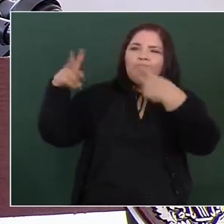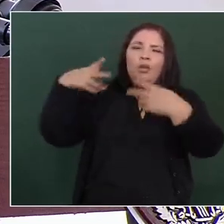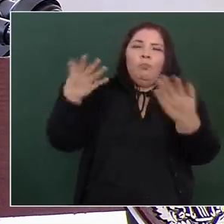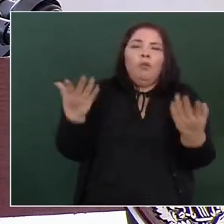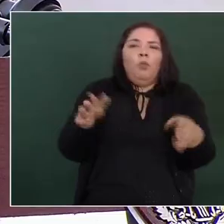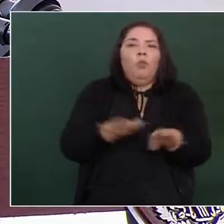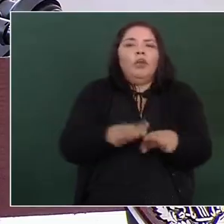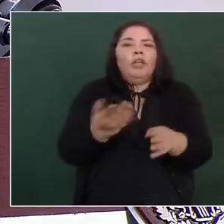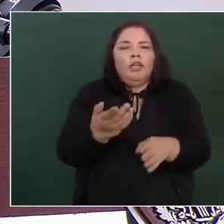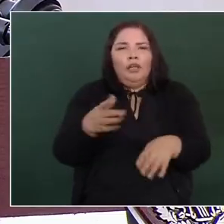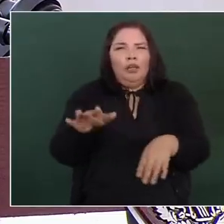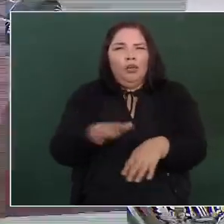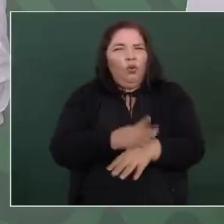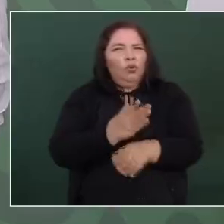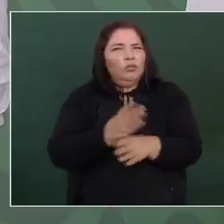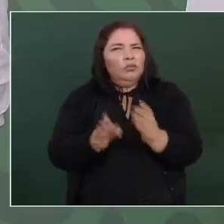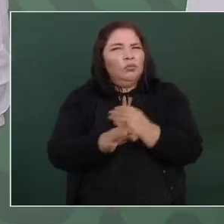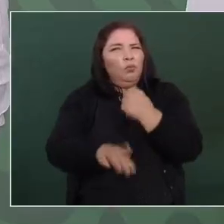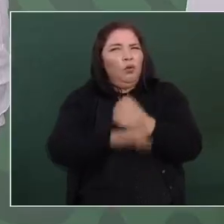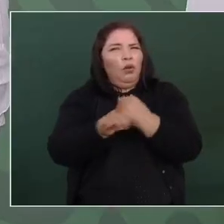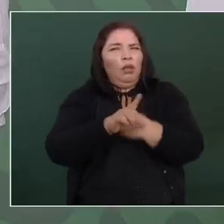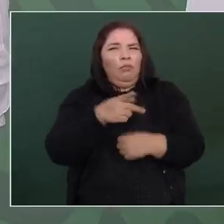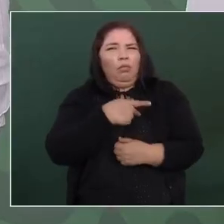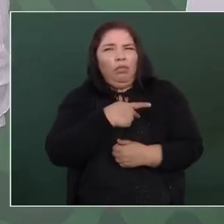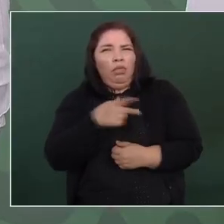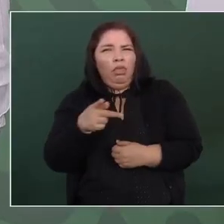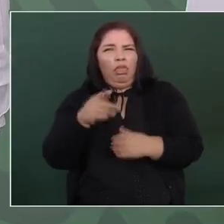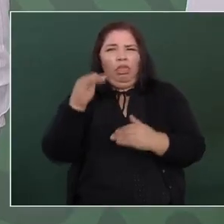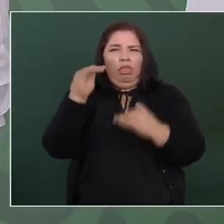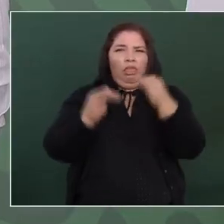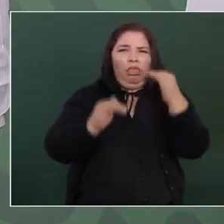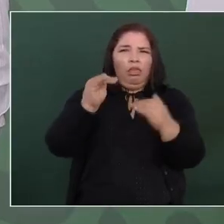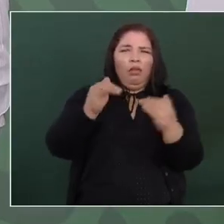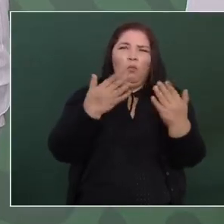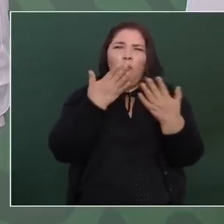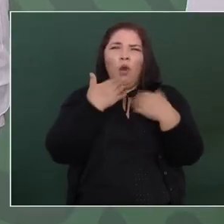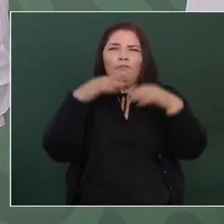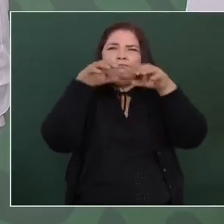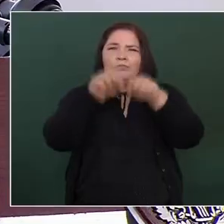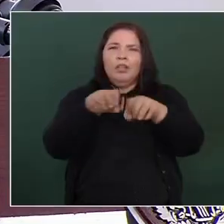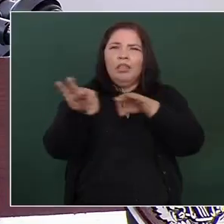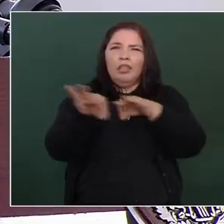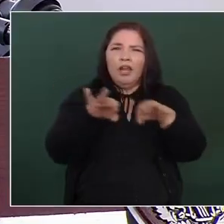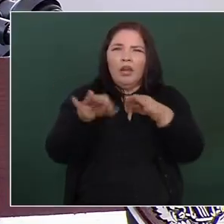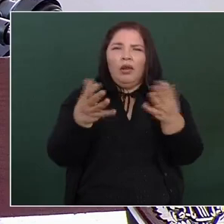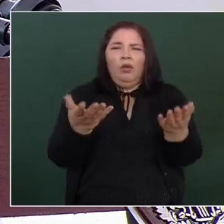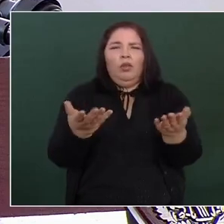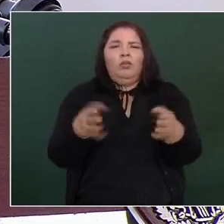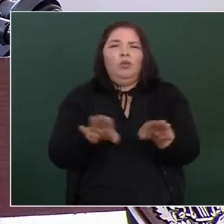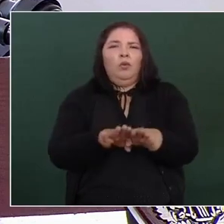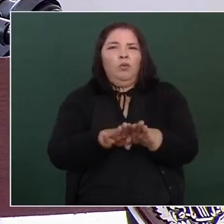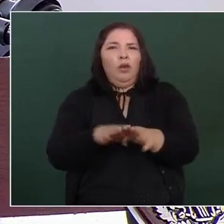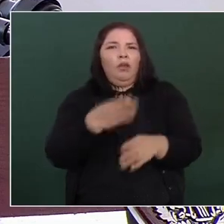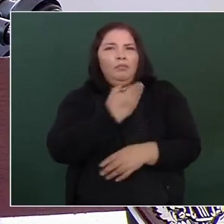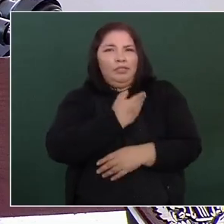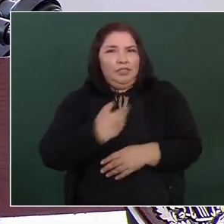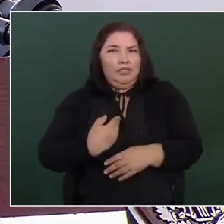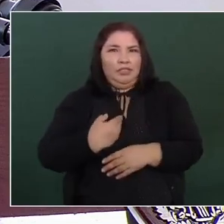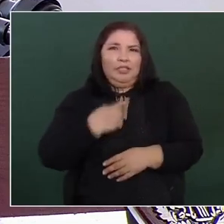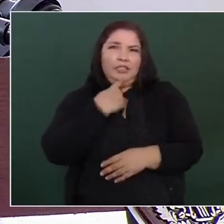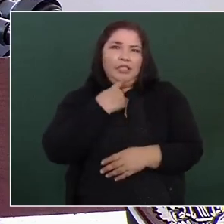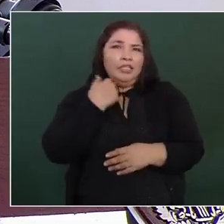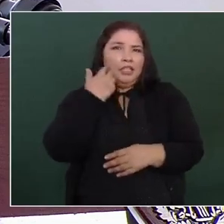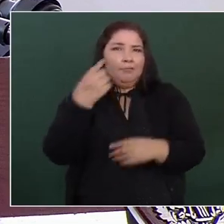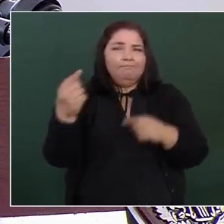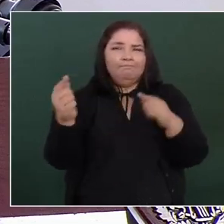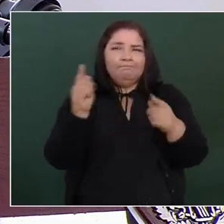también están enfrentando temas de pobreza, de desigualdad, de falta de oportunidades y ahí es donde el señor presidente quiere